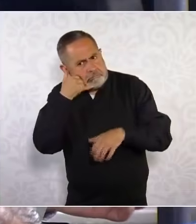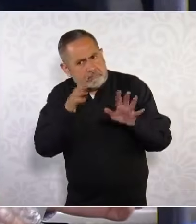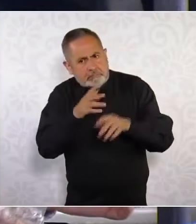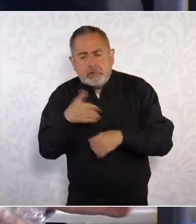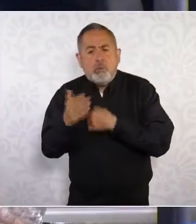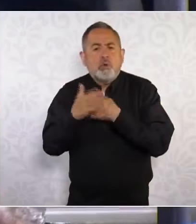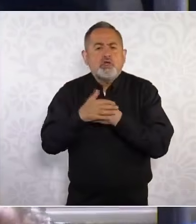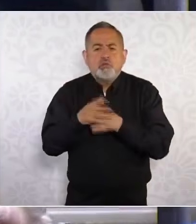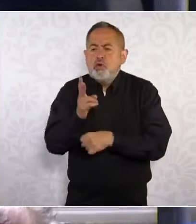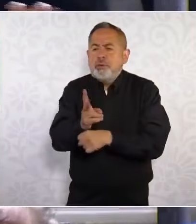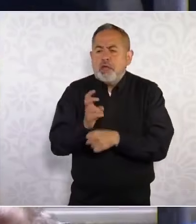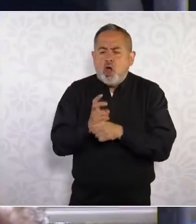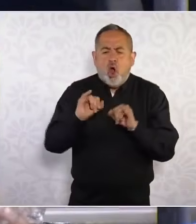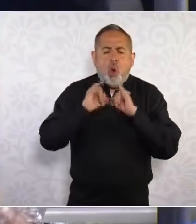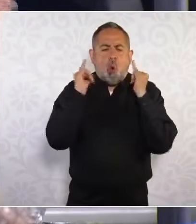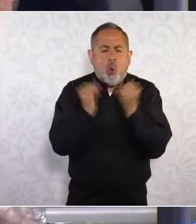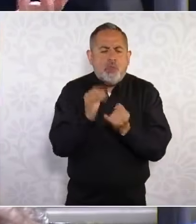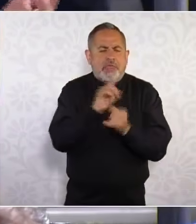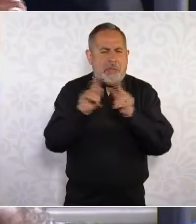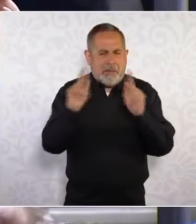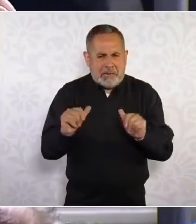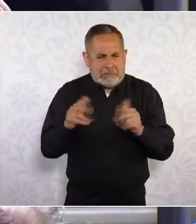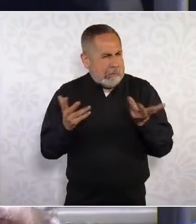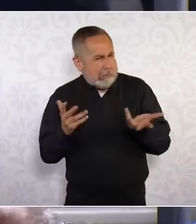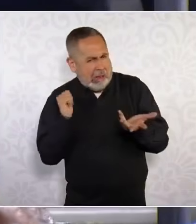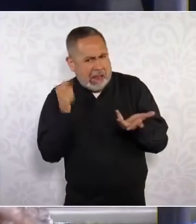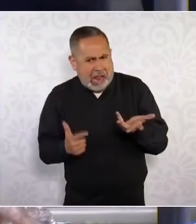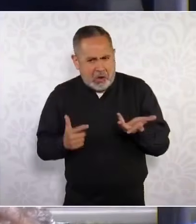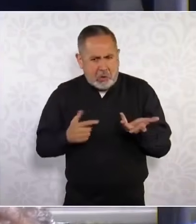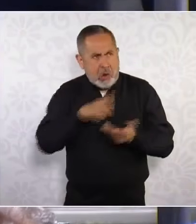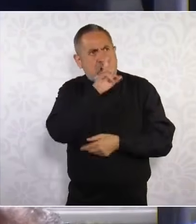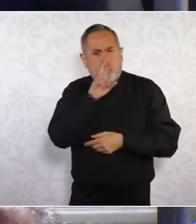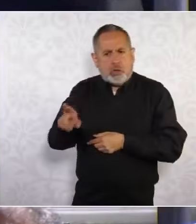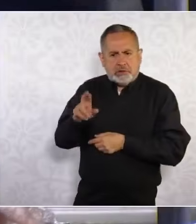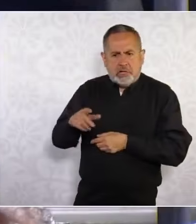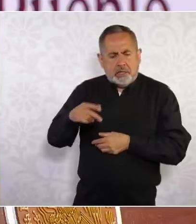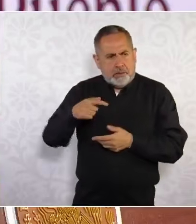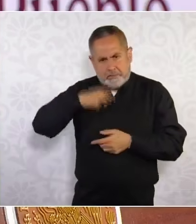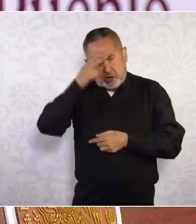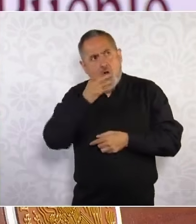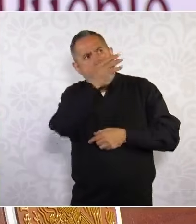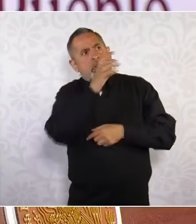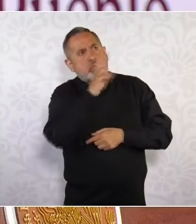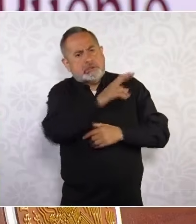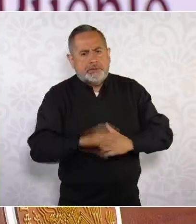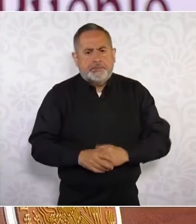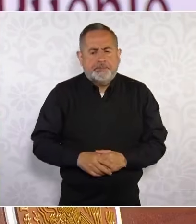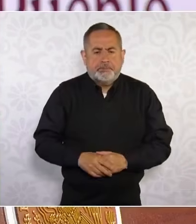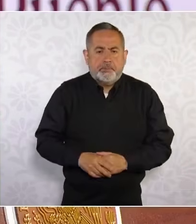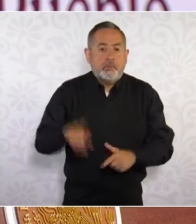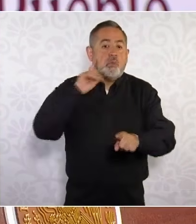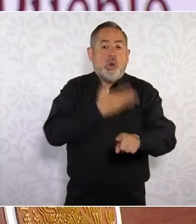la Paz o si existe alguna respuesta por parte del gobierno mexicano. No hablamos de eso en la llamada